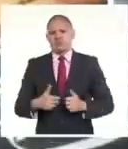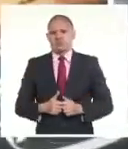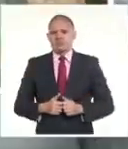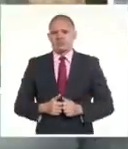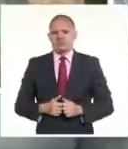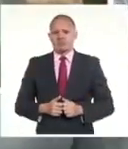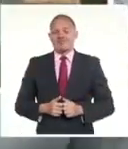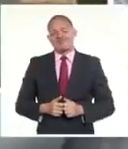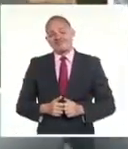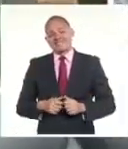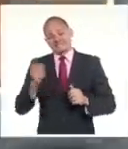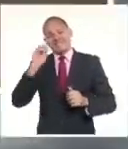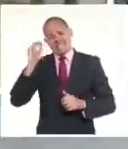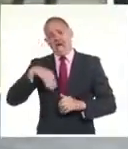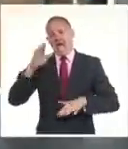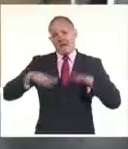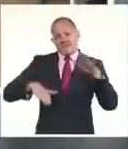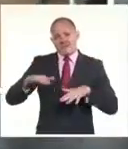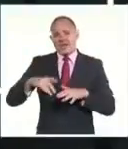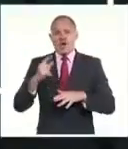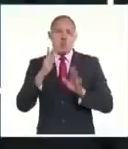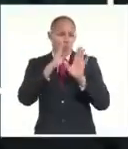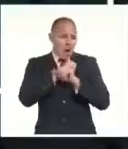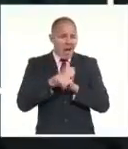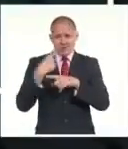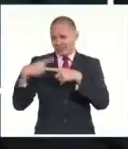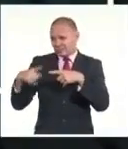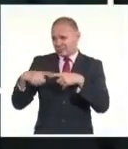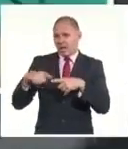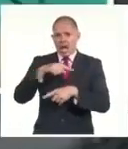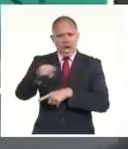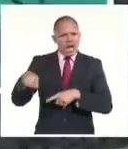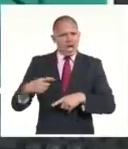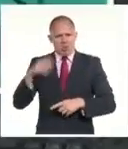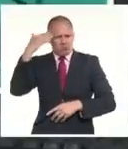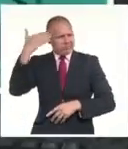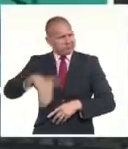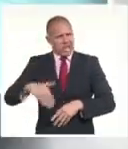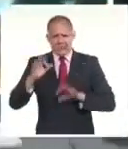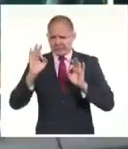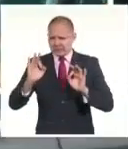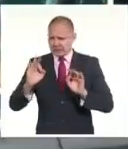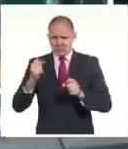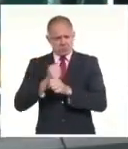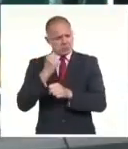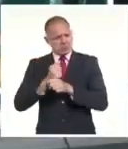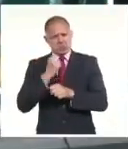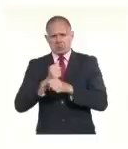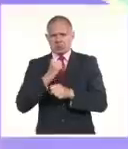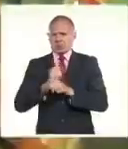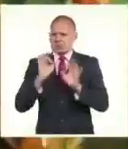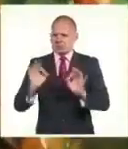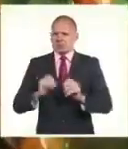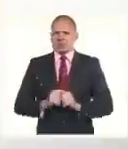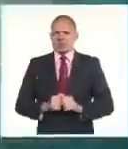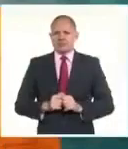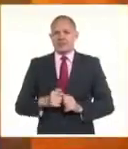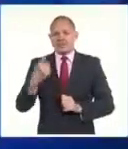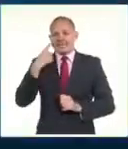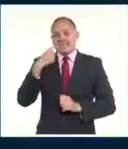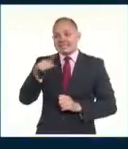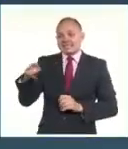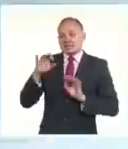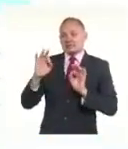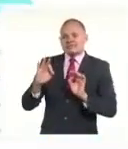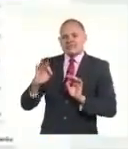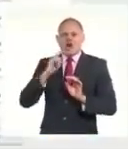de las limitaciones económicas, este colectivo se reinventa, se diversifica y atempera los códigos y exigencias contemporáneas. Se apuesta por el